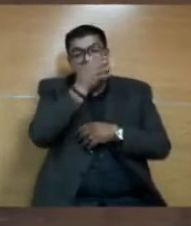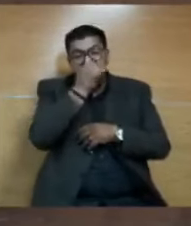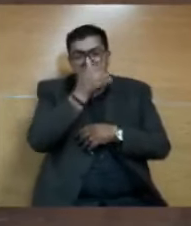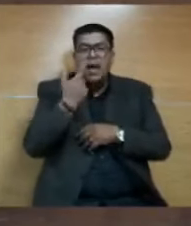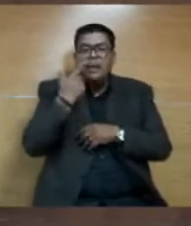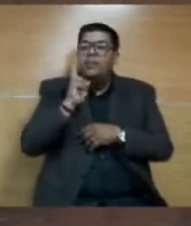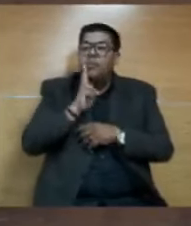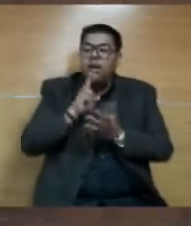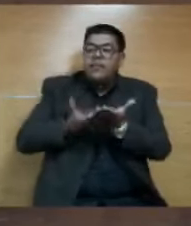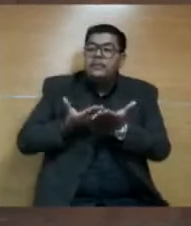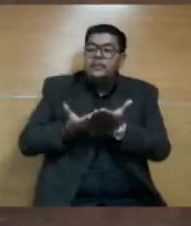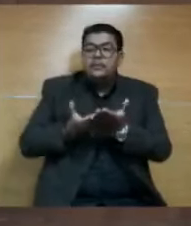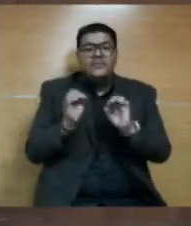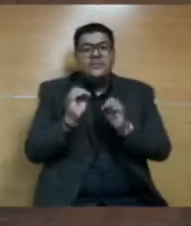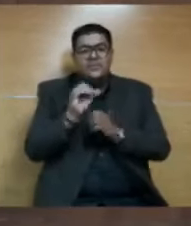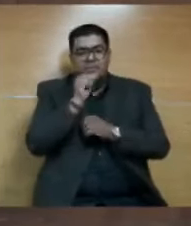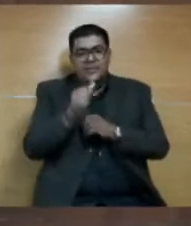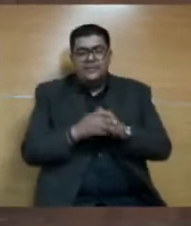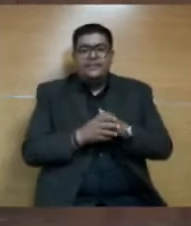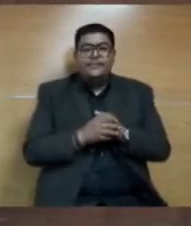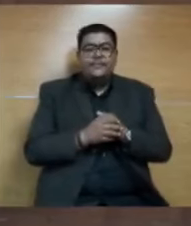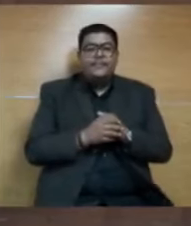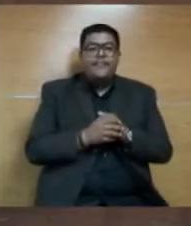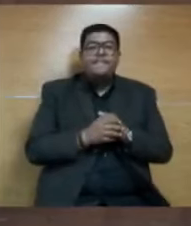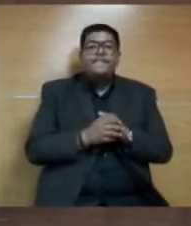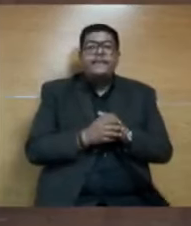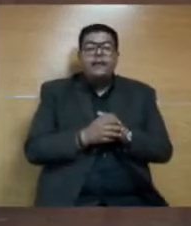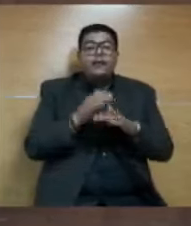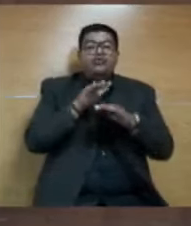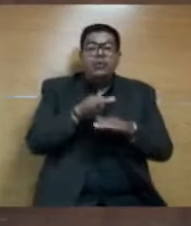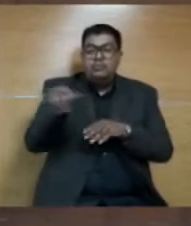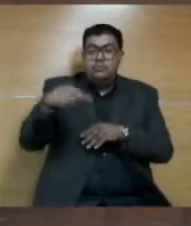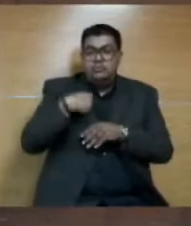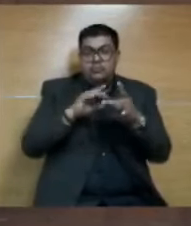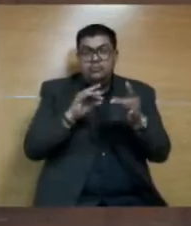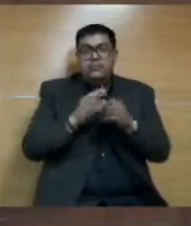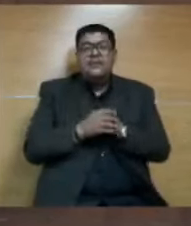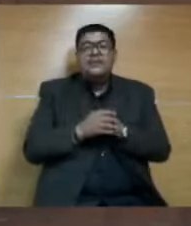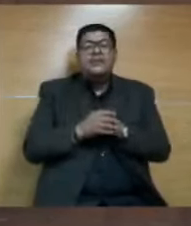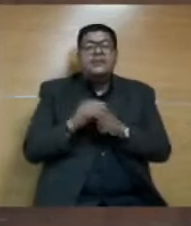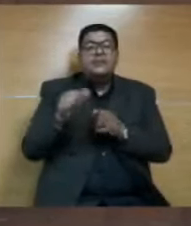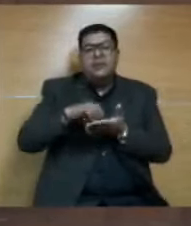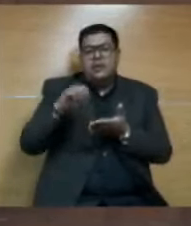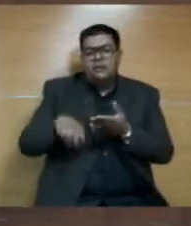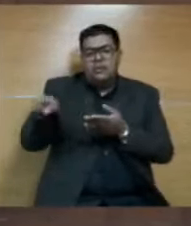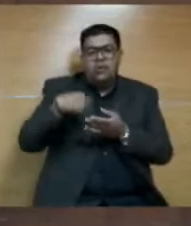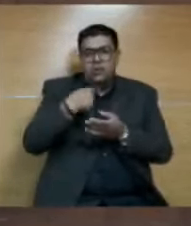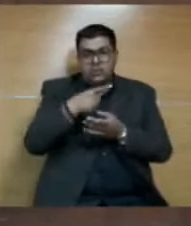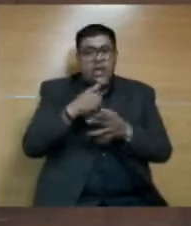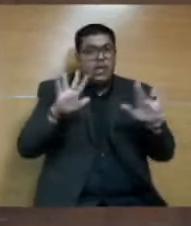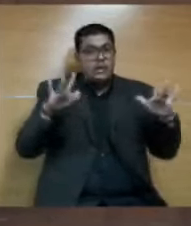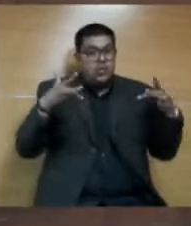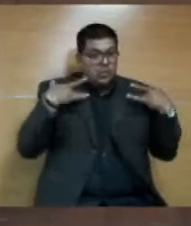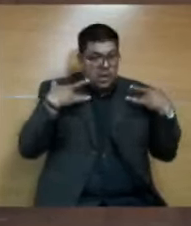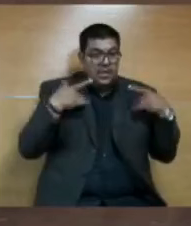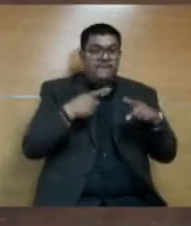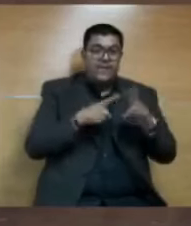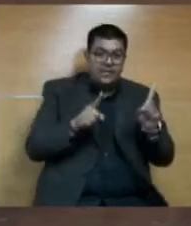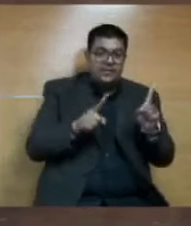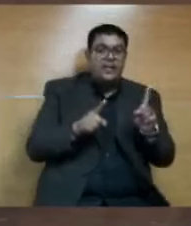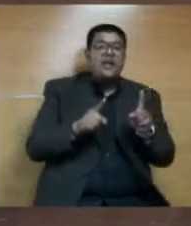detalla en el proyecto. En cuanto a la inconformidad relativa a que se contravino el principio de neutralidad con los programas